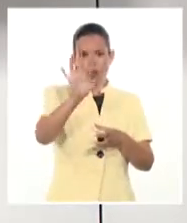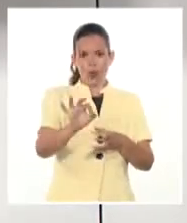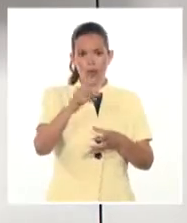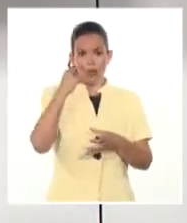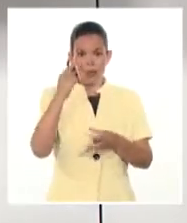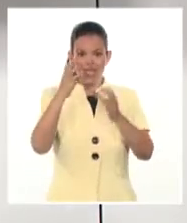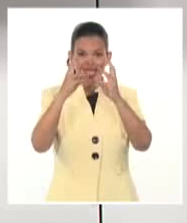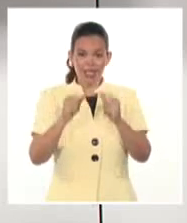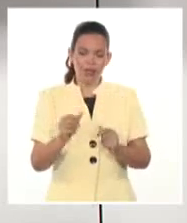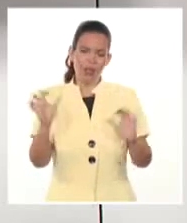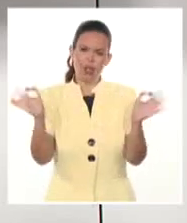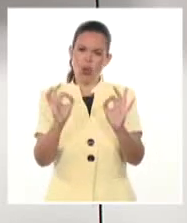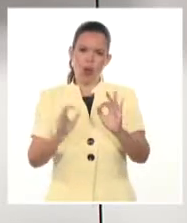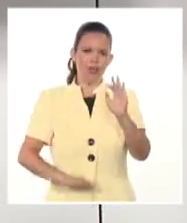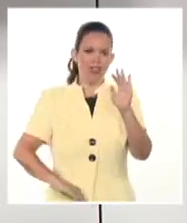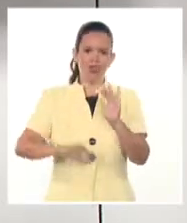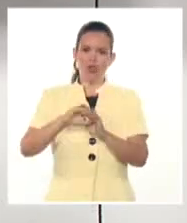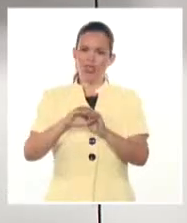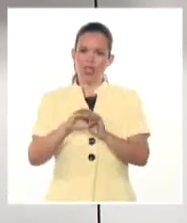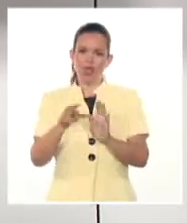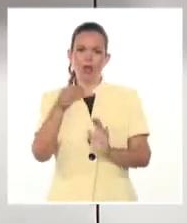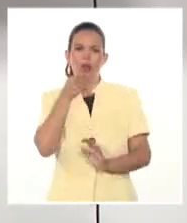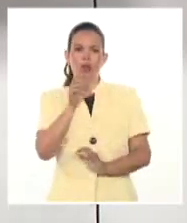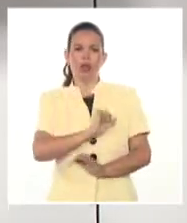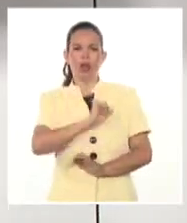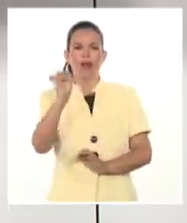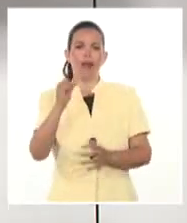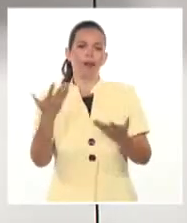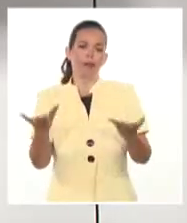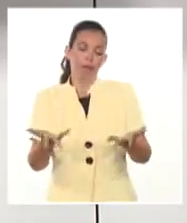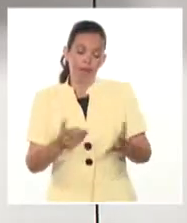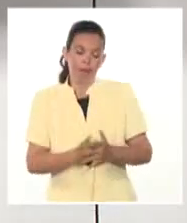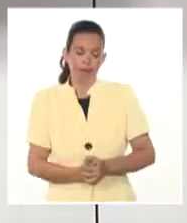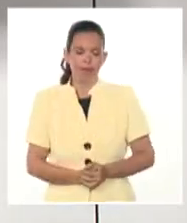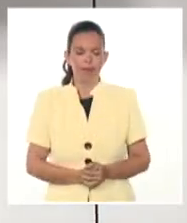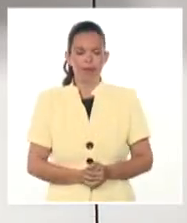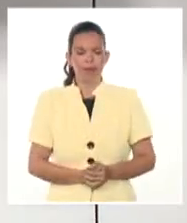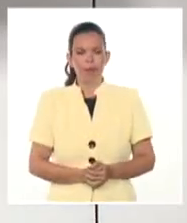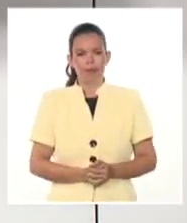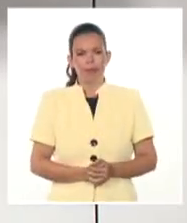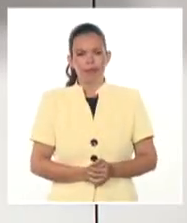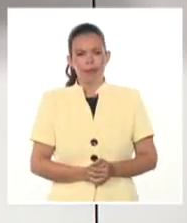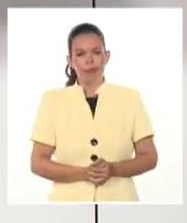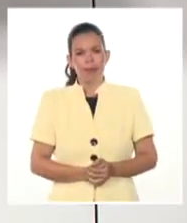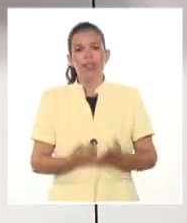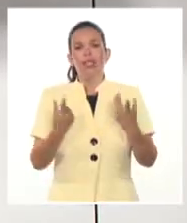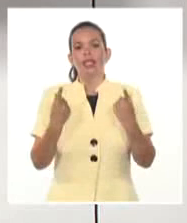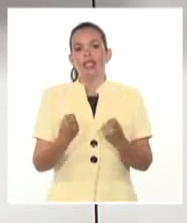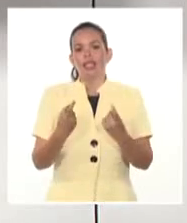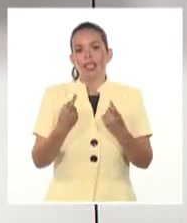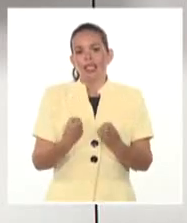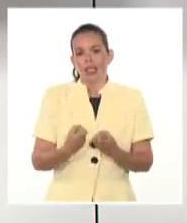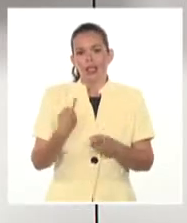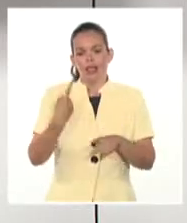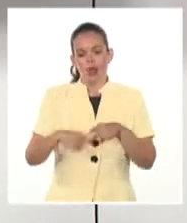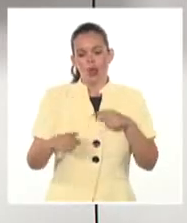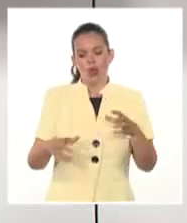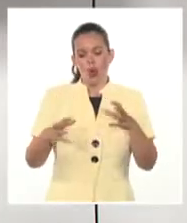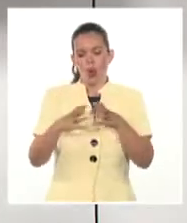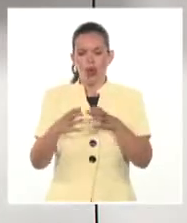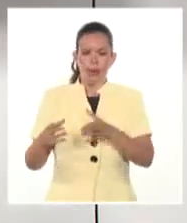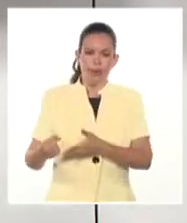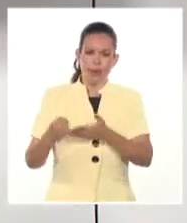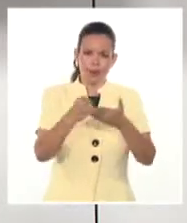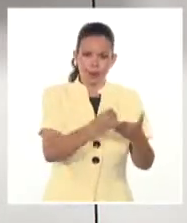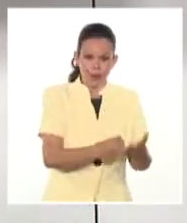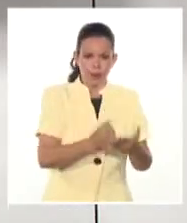le alcanza el capital político para ganar por sí solos la presidencia del Ecuador. Necesitaría alianzas, y la segunda fuerza